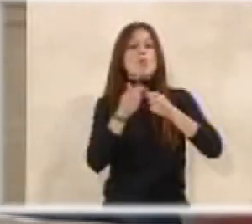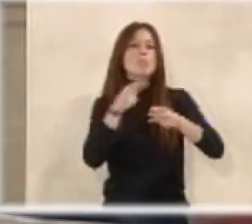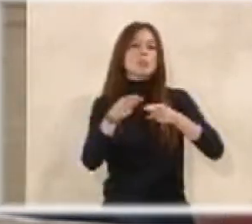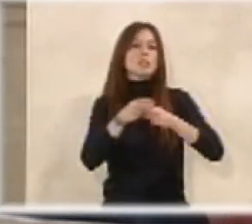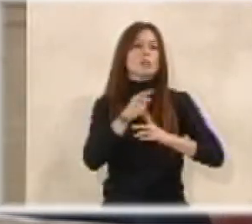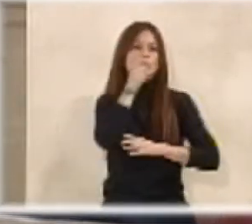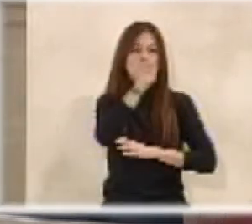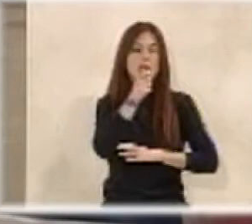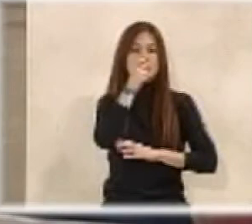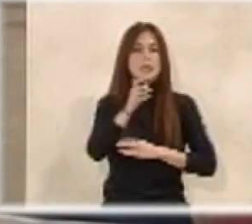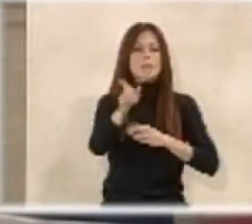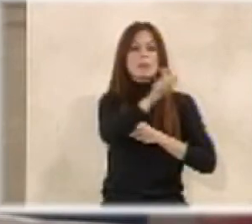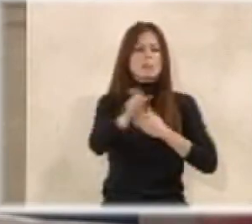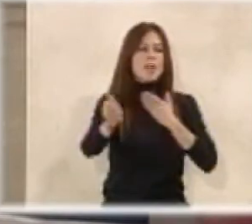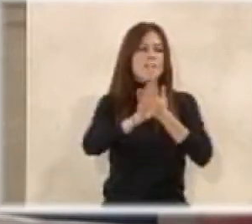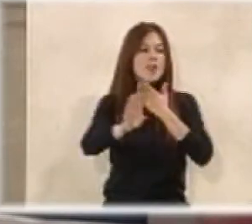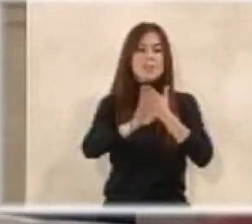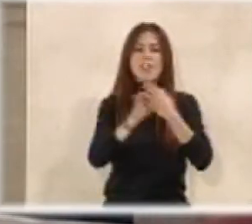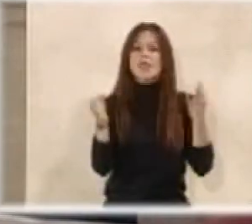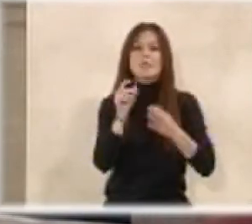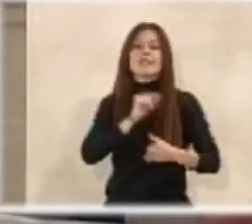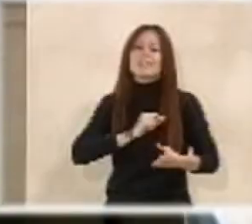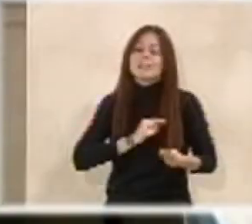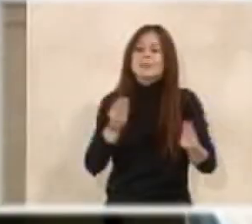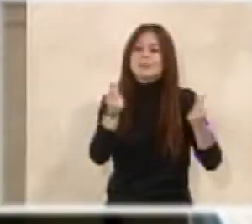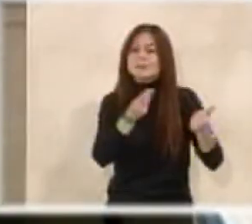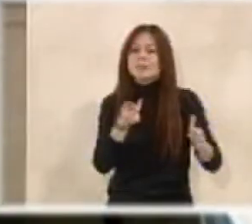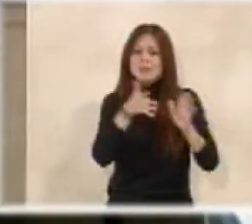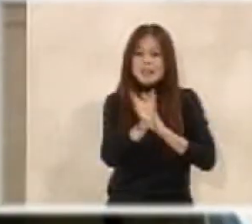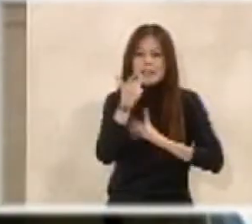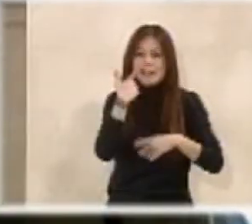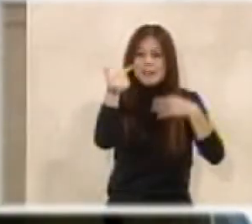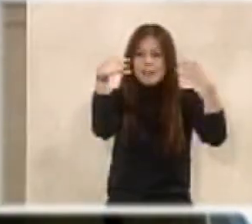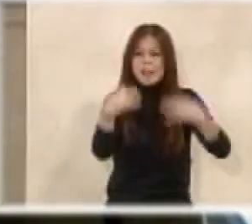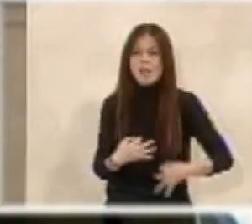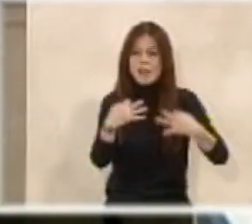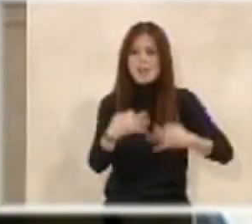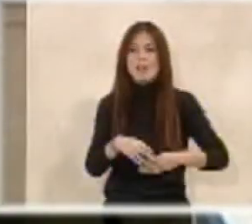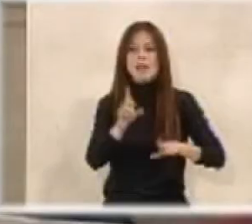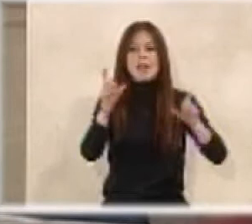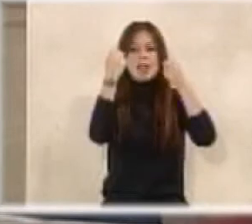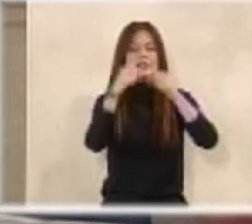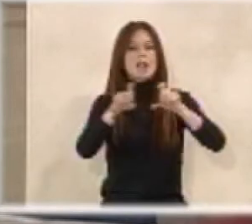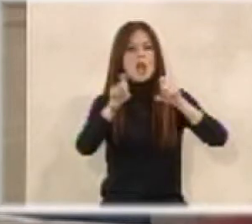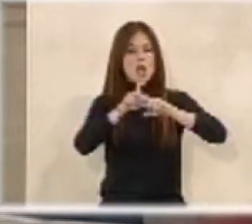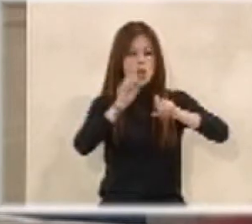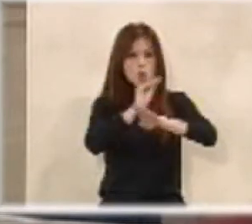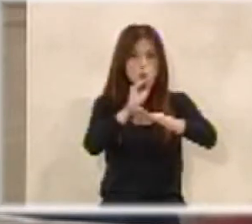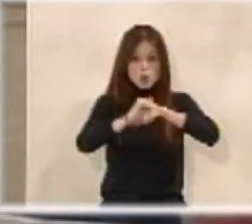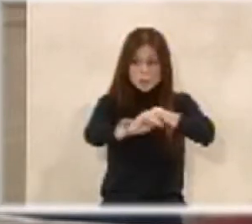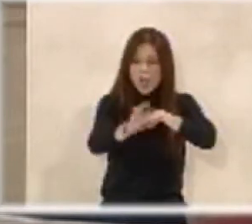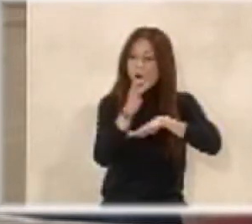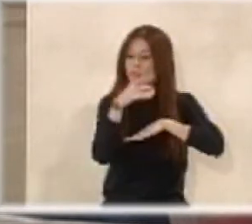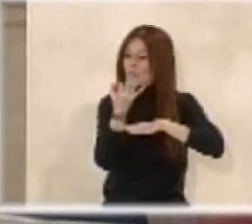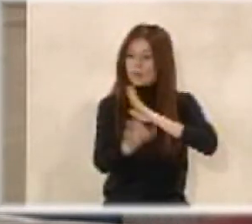es que los vecinos tienen que sentir, notar, que es algo tangible, que la entidad de conservación, que ahora se tiene que